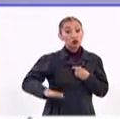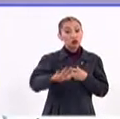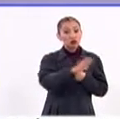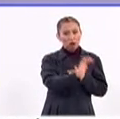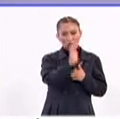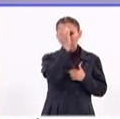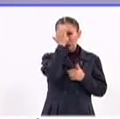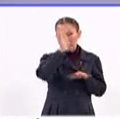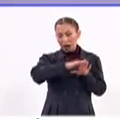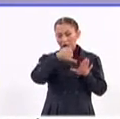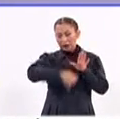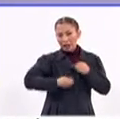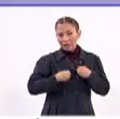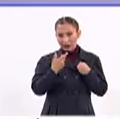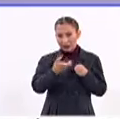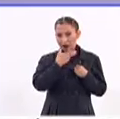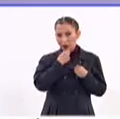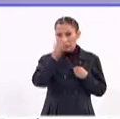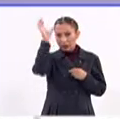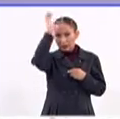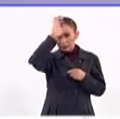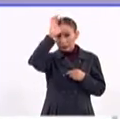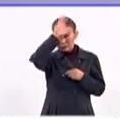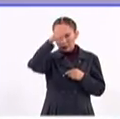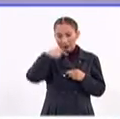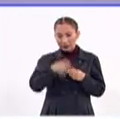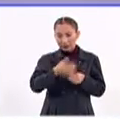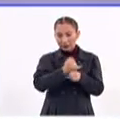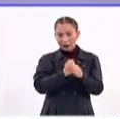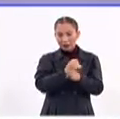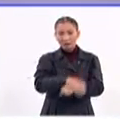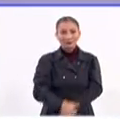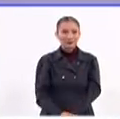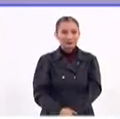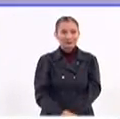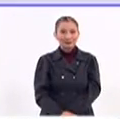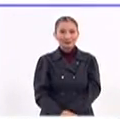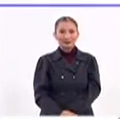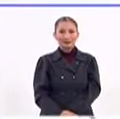vivos. Conozcamos más de la vida de este científico en la siguiente nota.